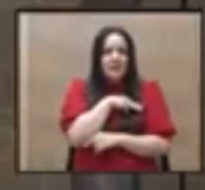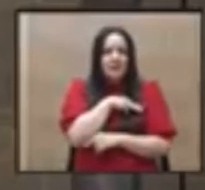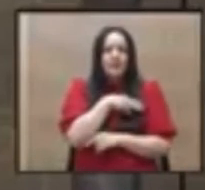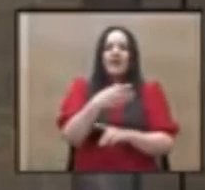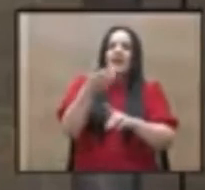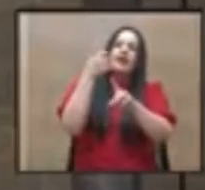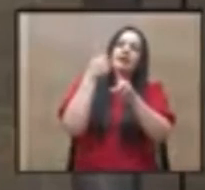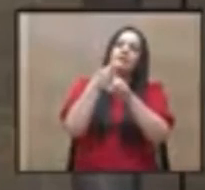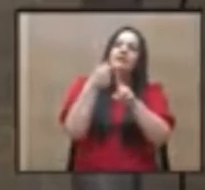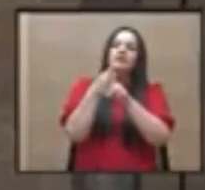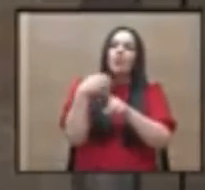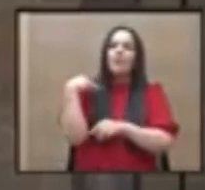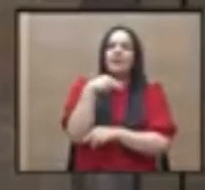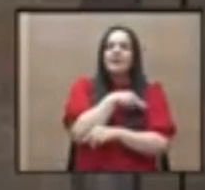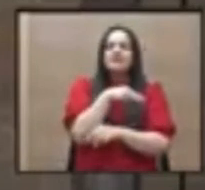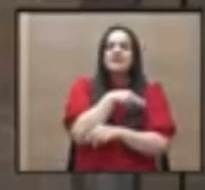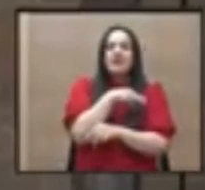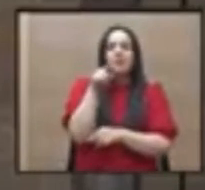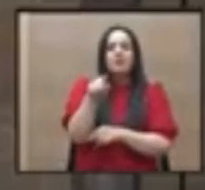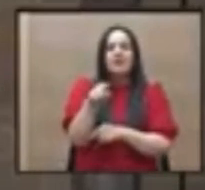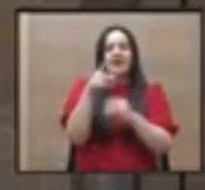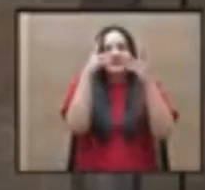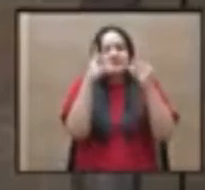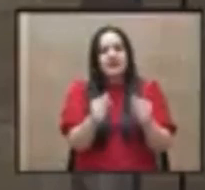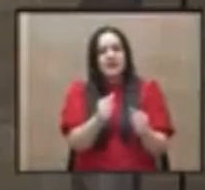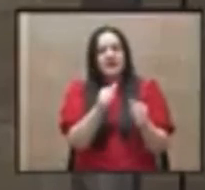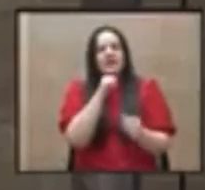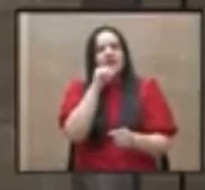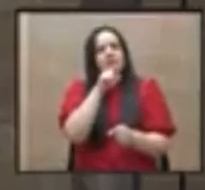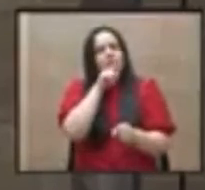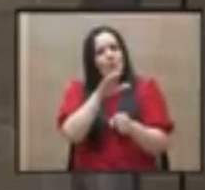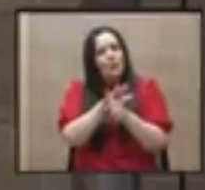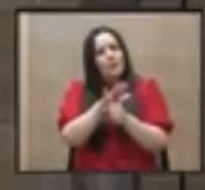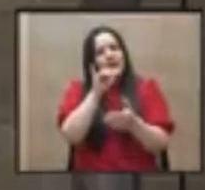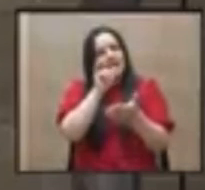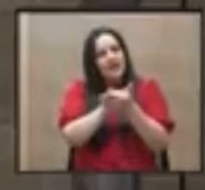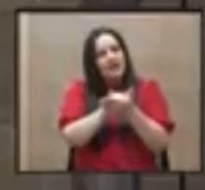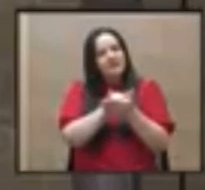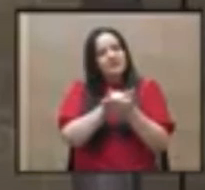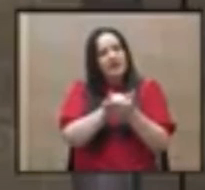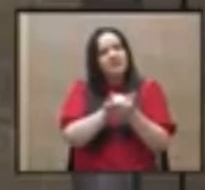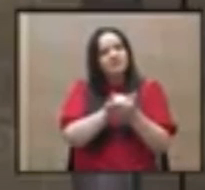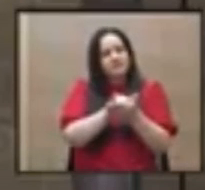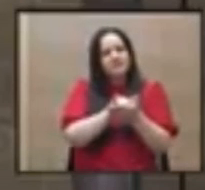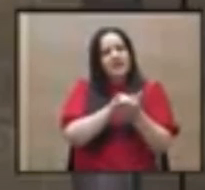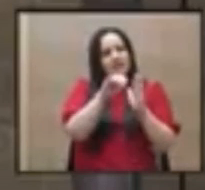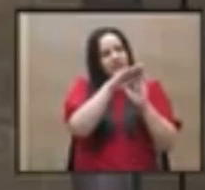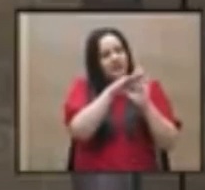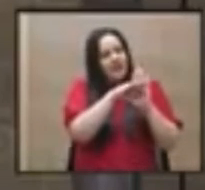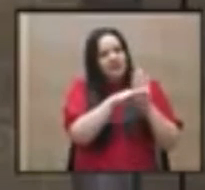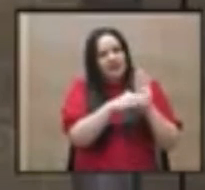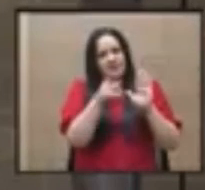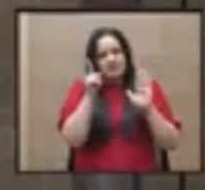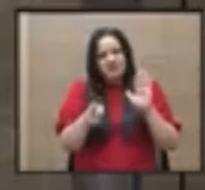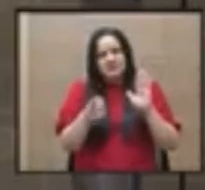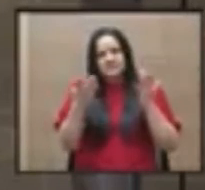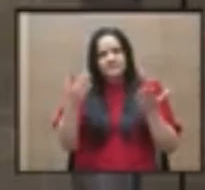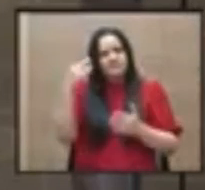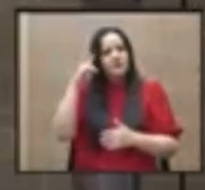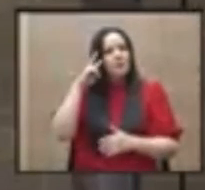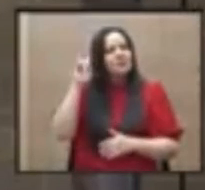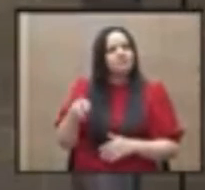mismo Ministerio de Hacienda, incumple esta directriz. Vemos aquí, una vez más,